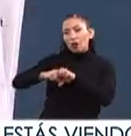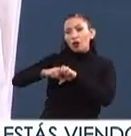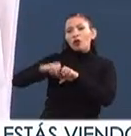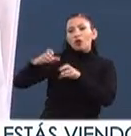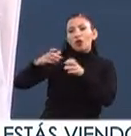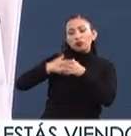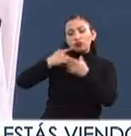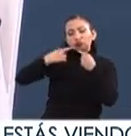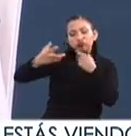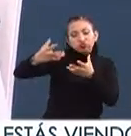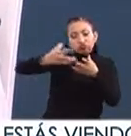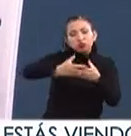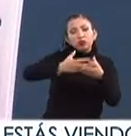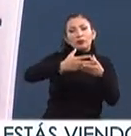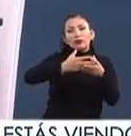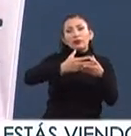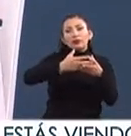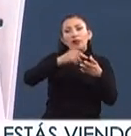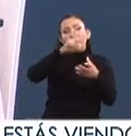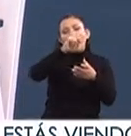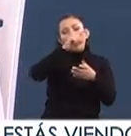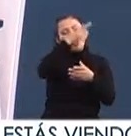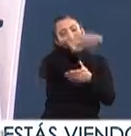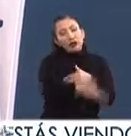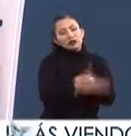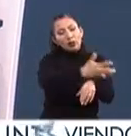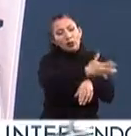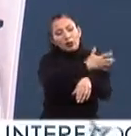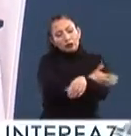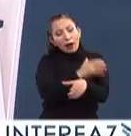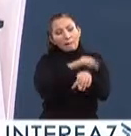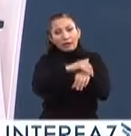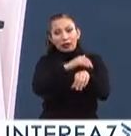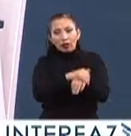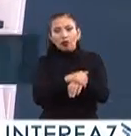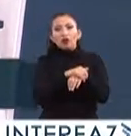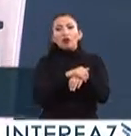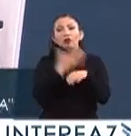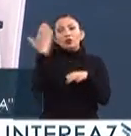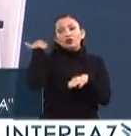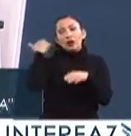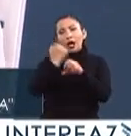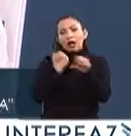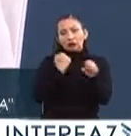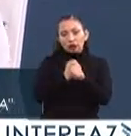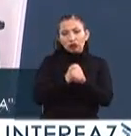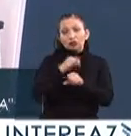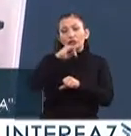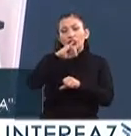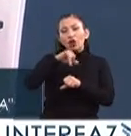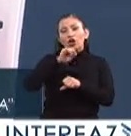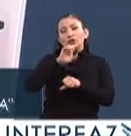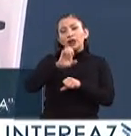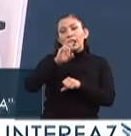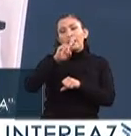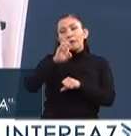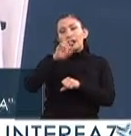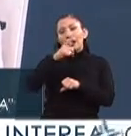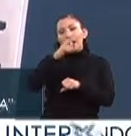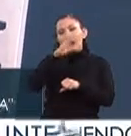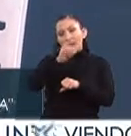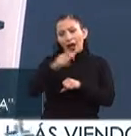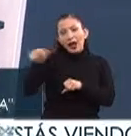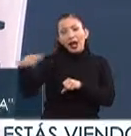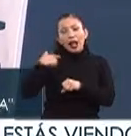es un trabajo en equipo. Entonces, bueno, León pues es nuestro compañero, nuestro amigo desde hace varios años. Josué Vergara, que es el productor de esta